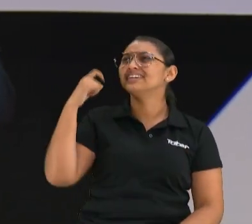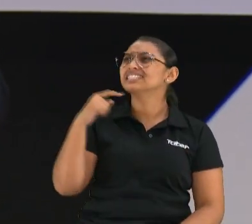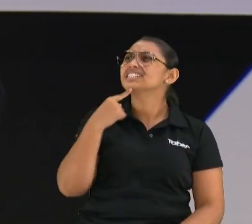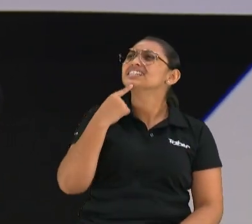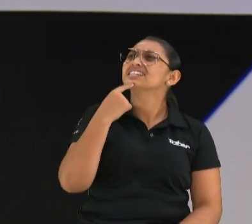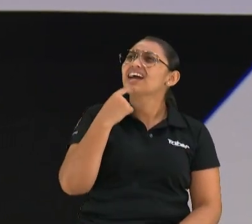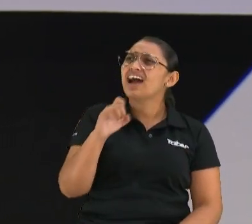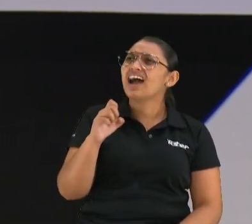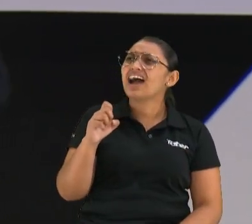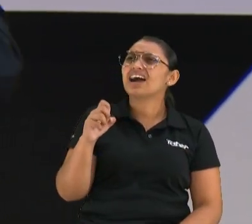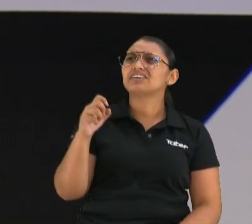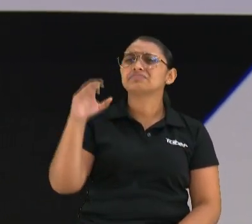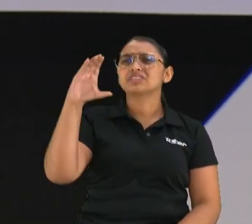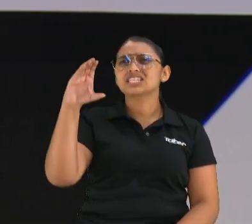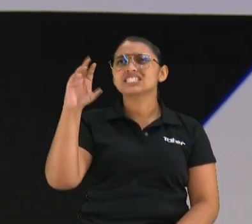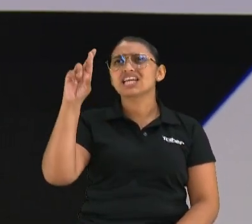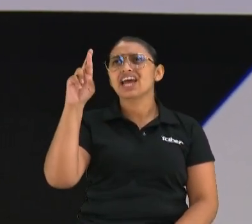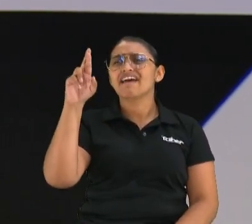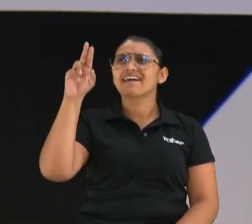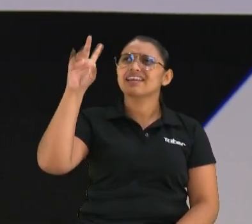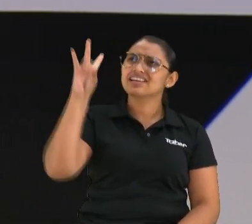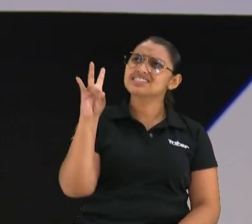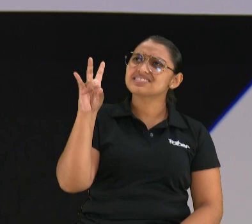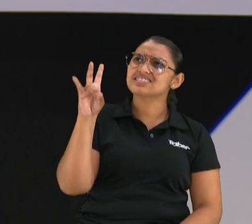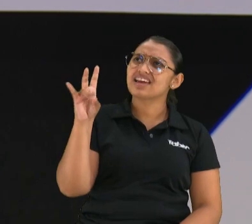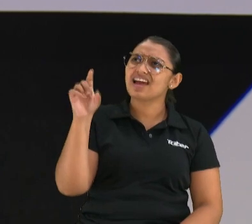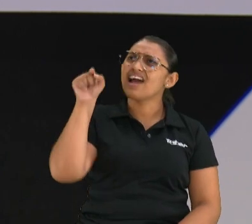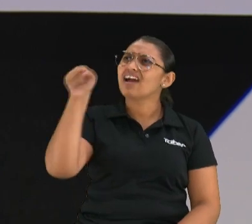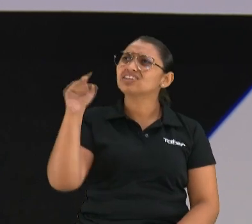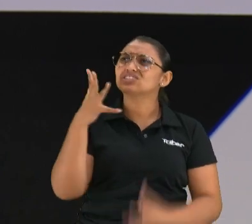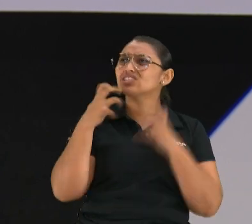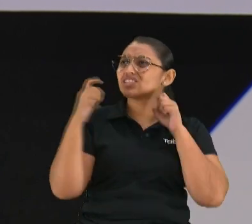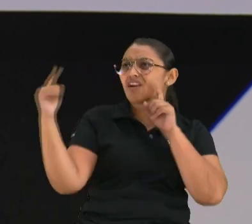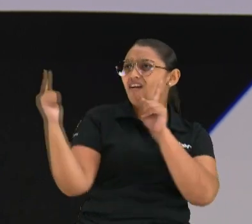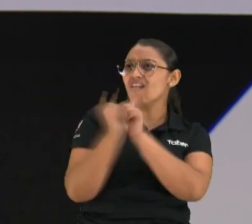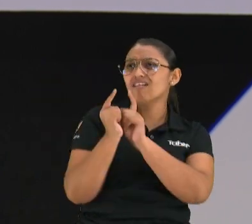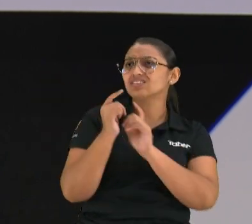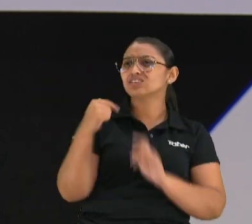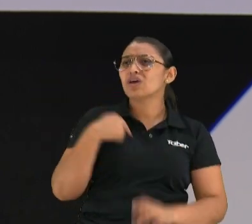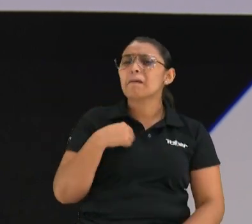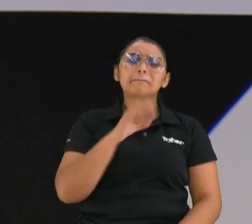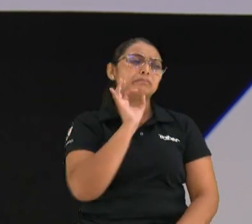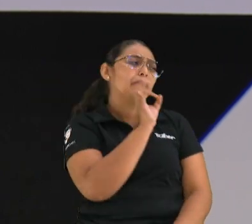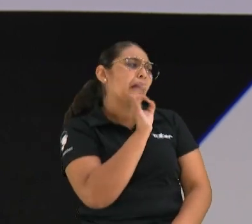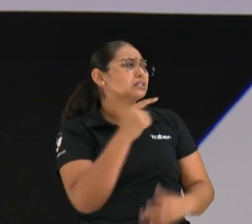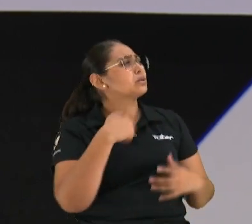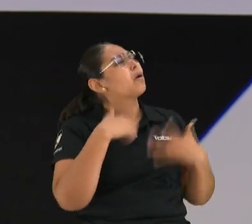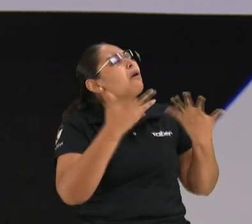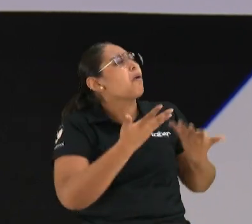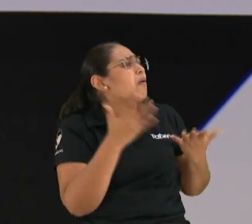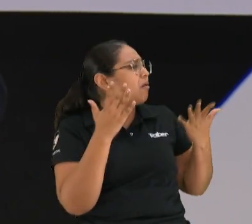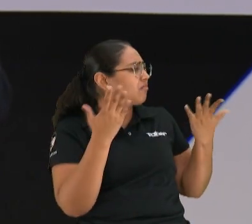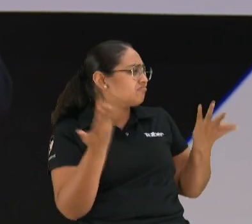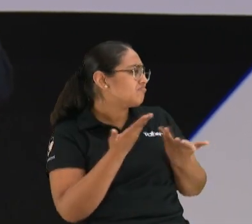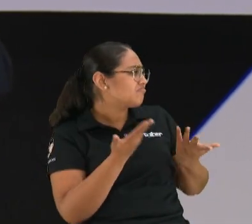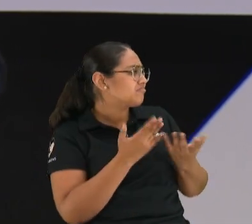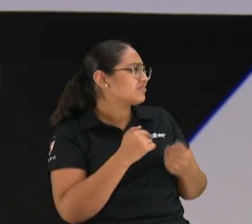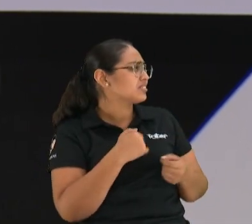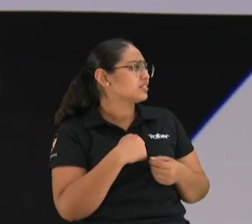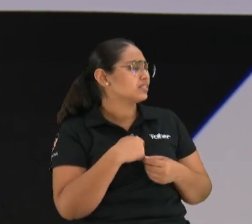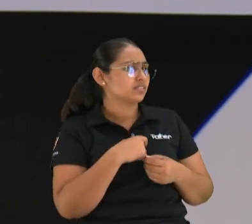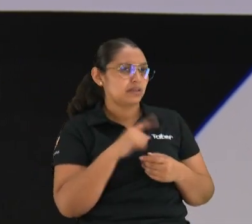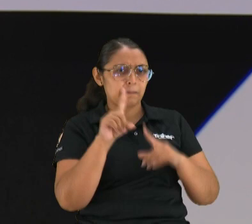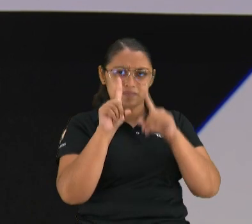cuando voy a poder conocer yo a cocolito cuándo voy a poder yo pastor Cómo hago para que vaya qué diera yo ok No no te gustaría